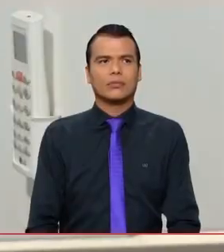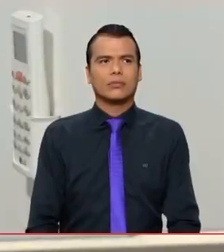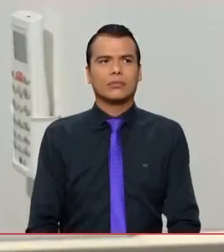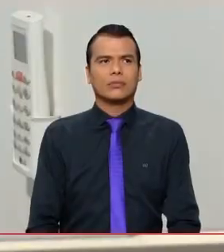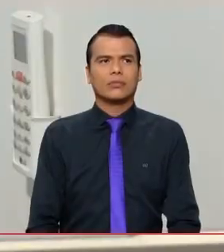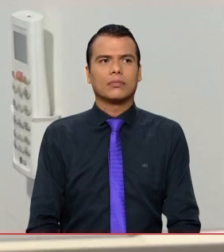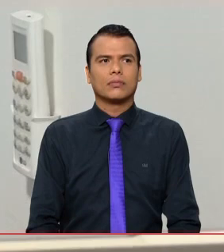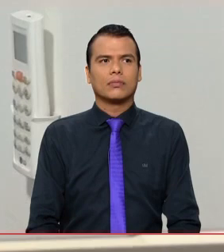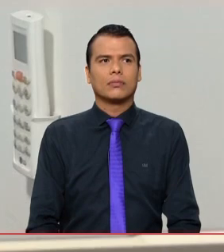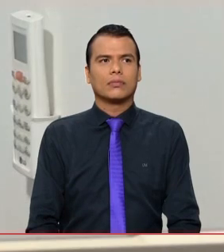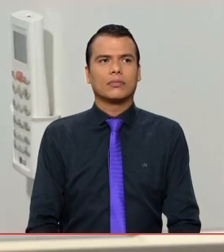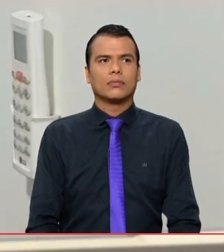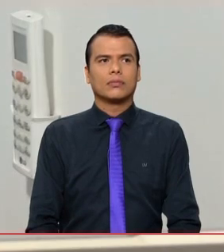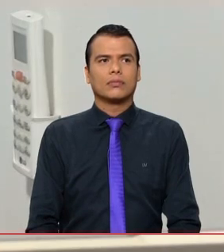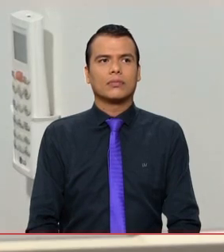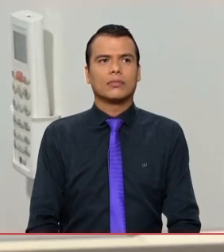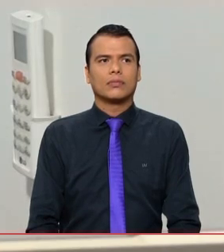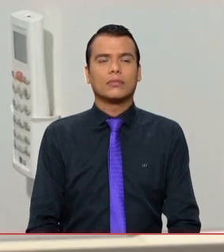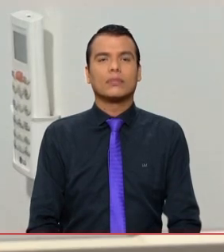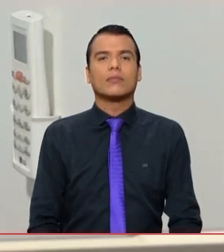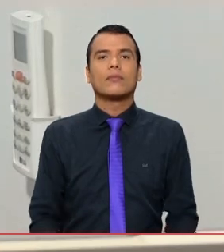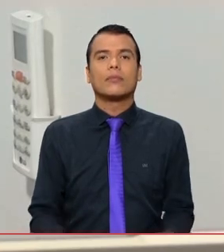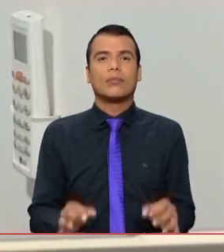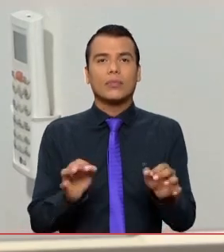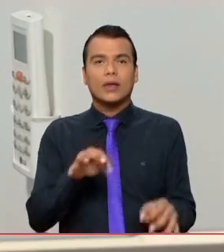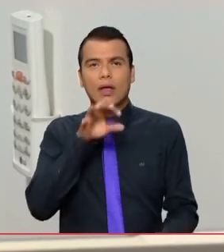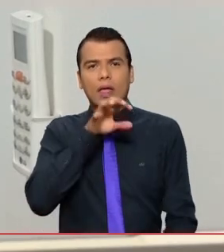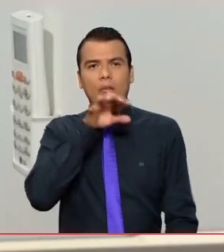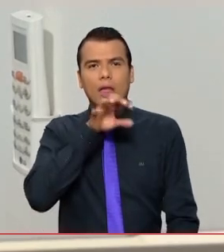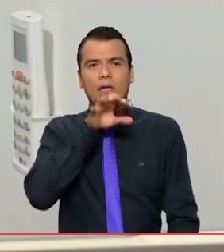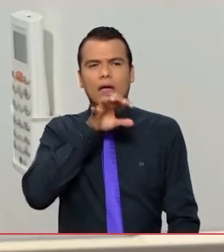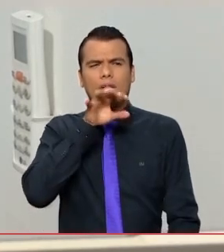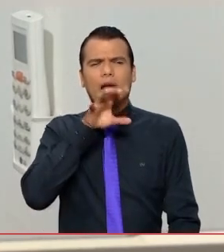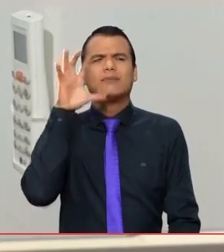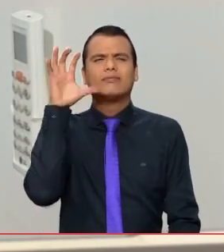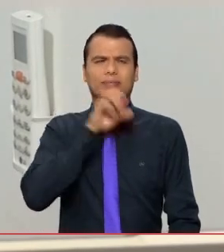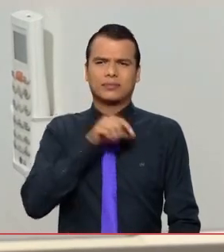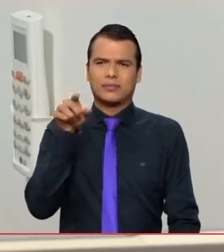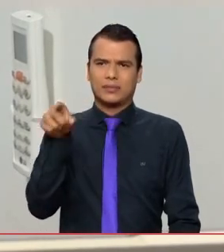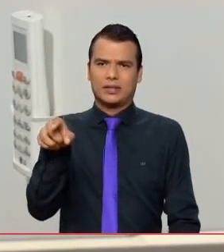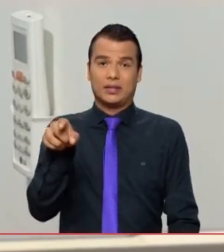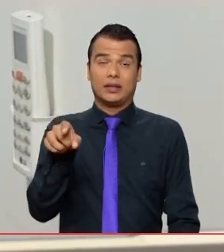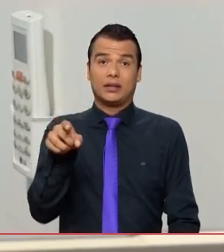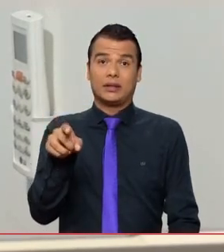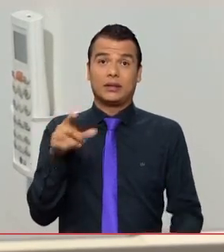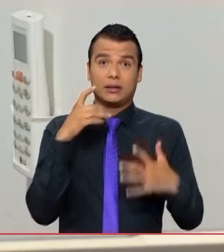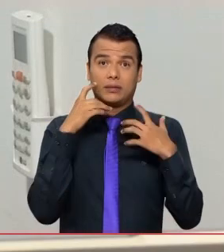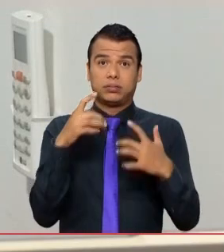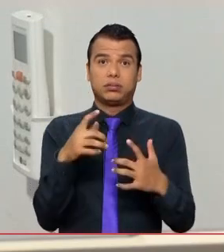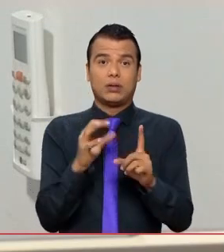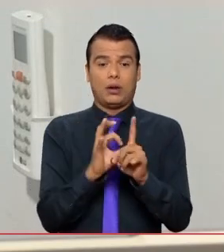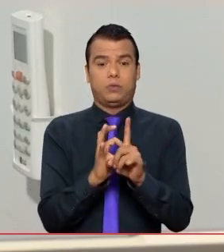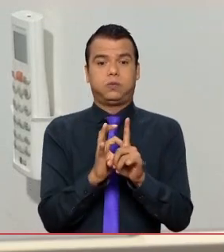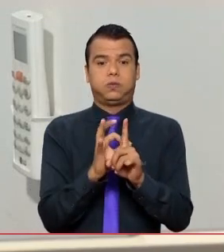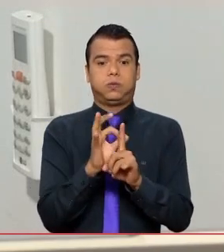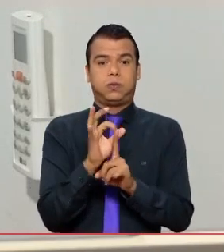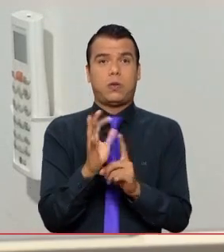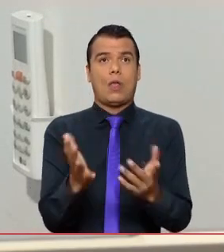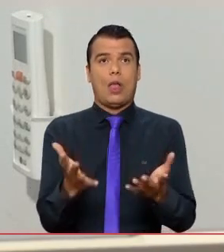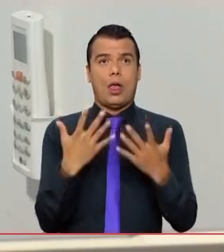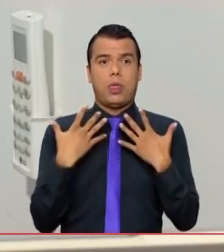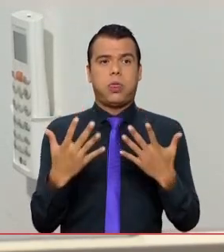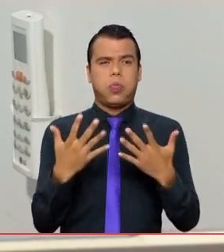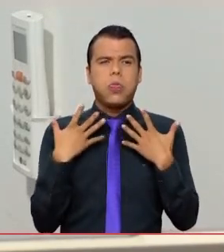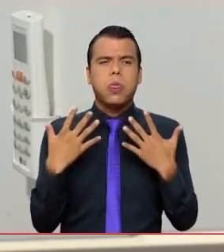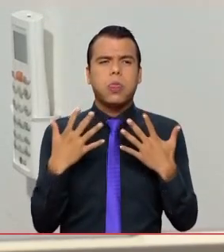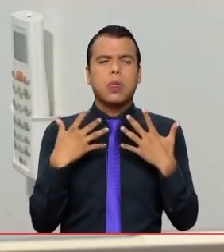El jadeo excesivo es uno de los principales síntomas de alerta de que mi paciente tiene su temperatura muy elevada o de que mi perrito está sufriendo de algún